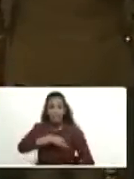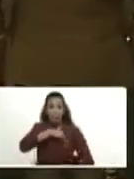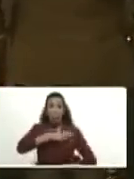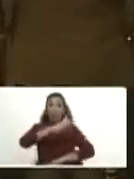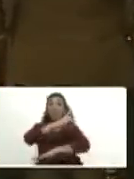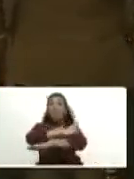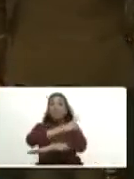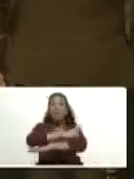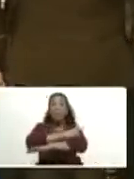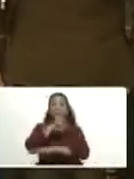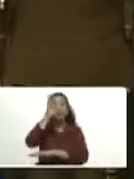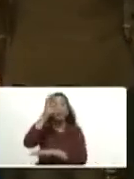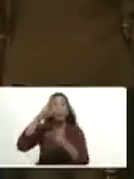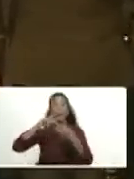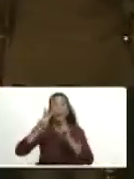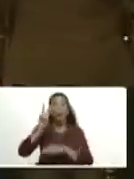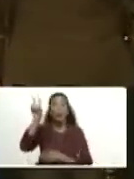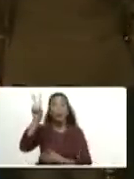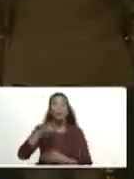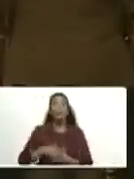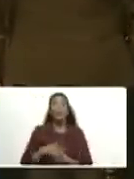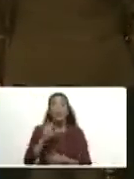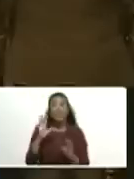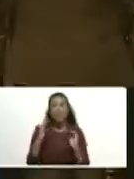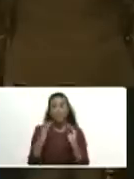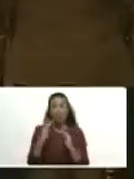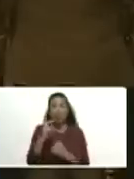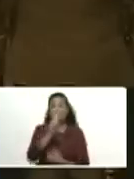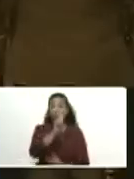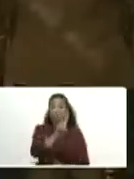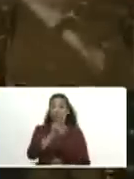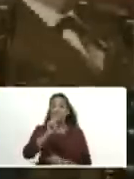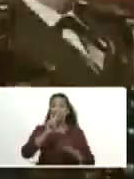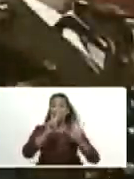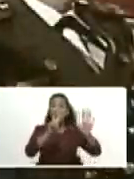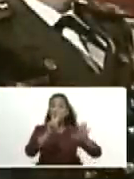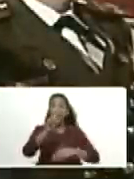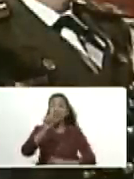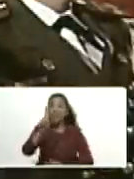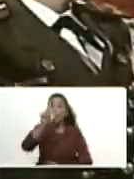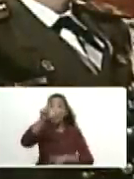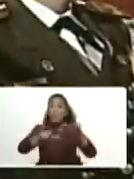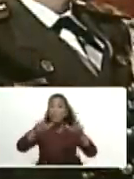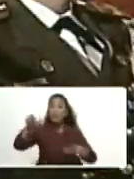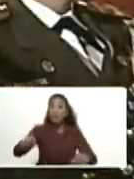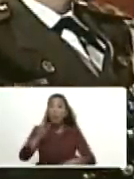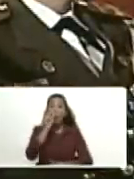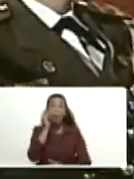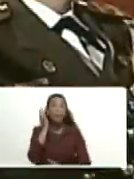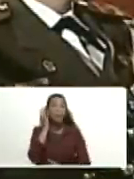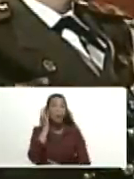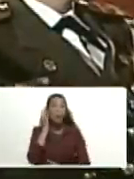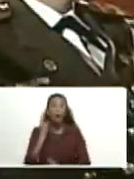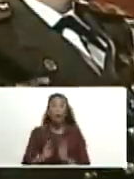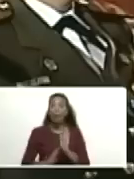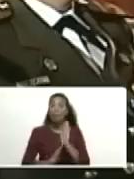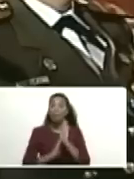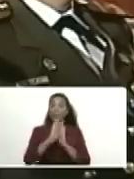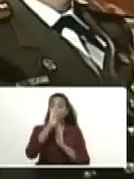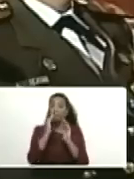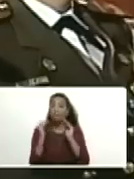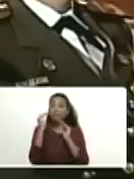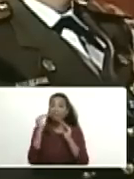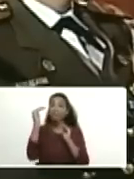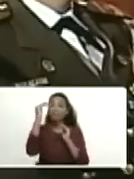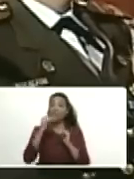disciplina por el futuro de Venezuela, siendo estos 271 hombres y mujeres. Mi comandante en jefe,